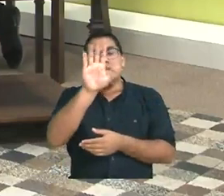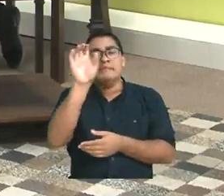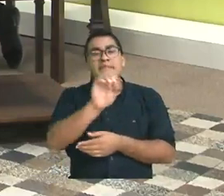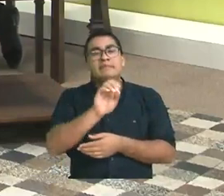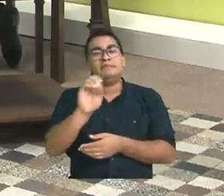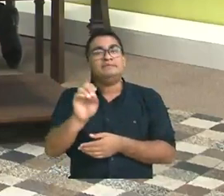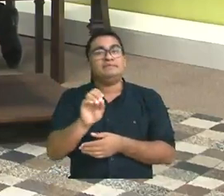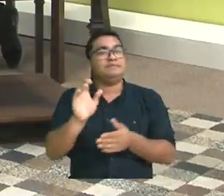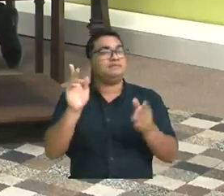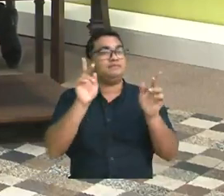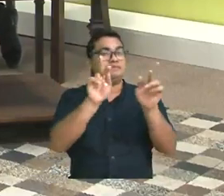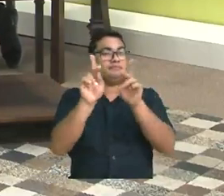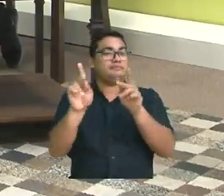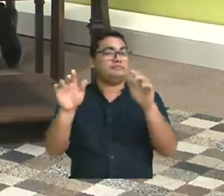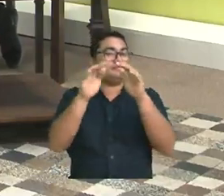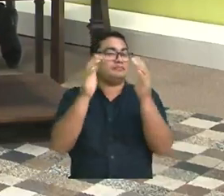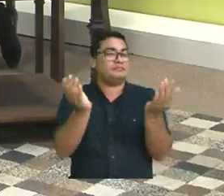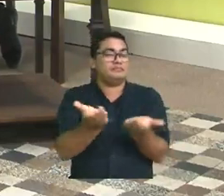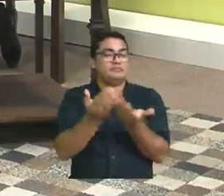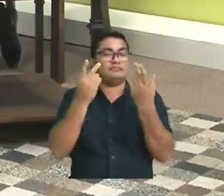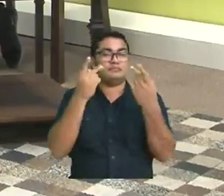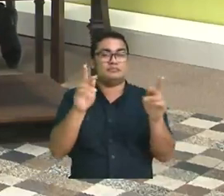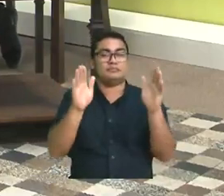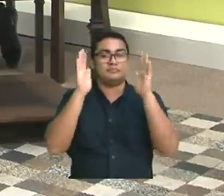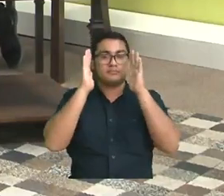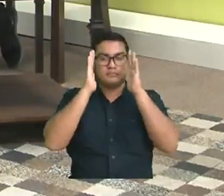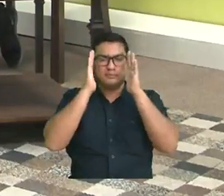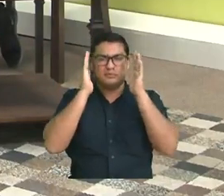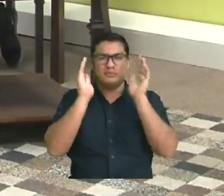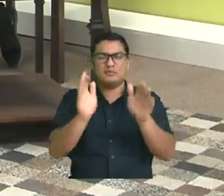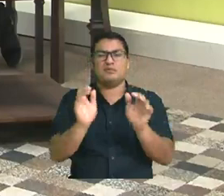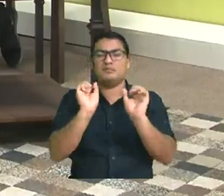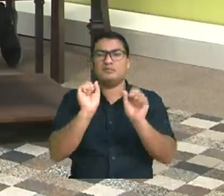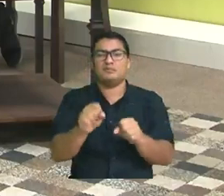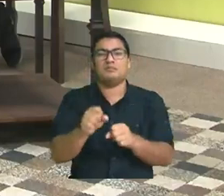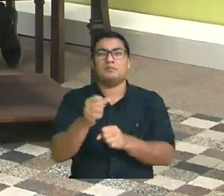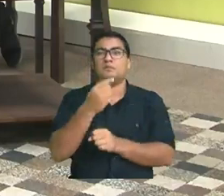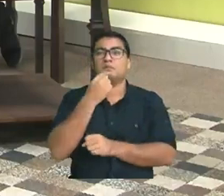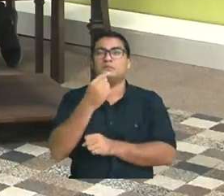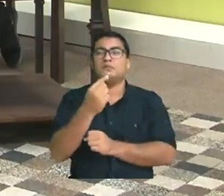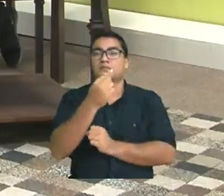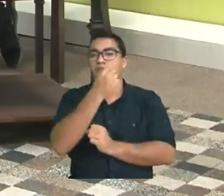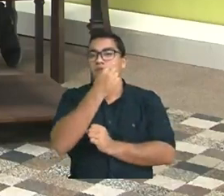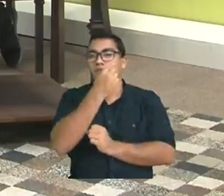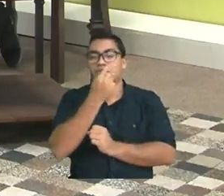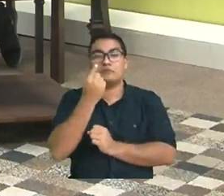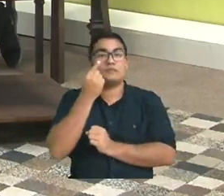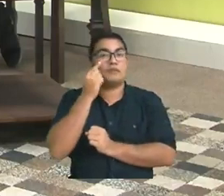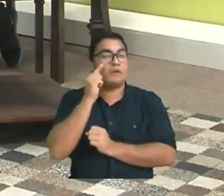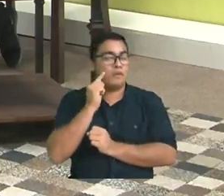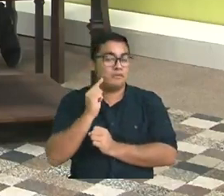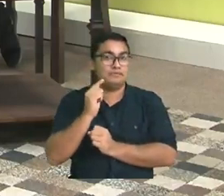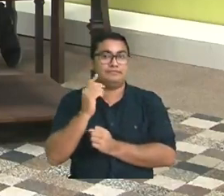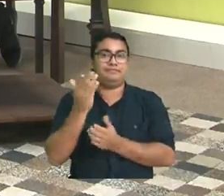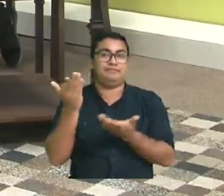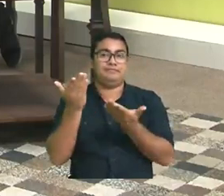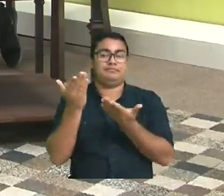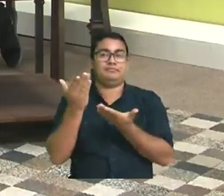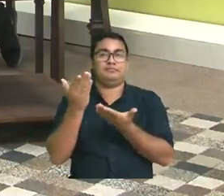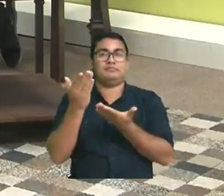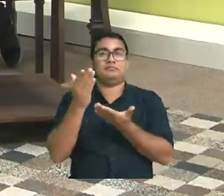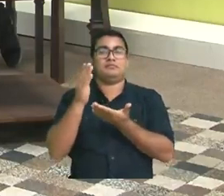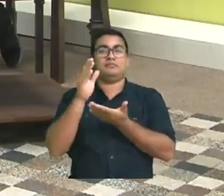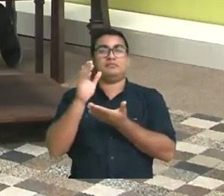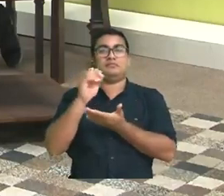1.5% de toda la población en general, pero sí puede provocar una disminución en la secreción acuosa de la glándula, de la lagrimal, de